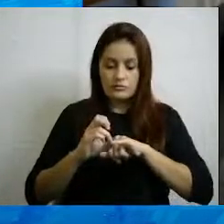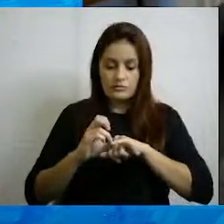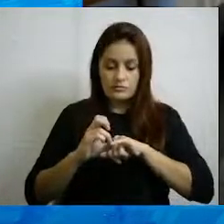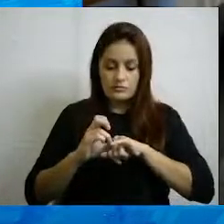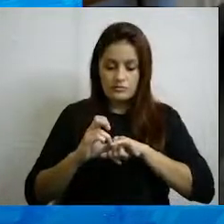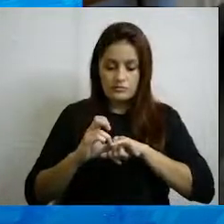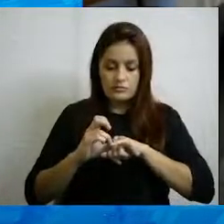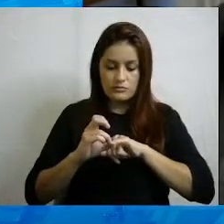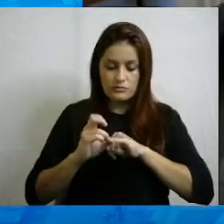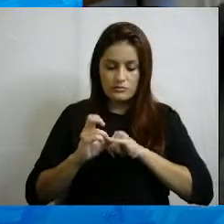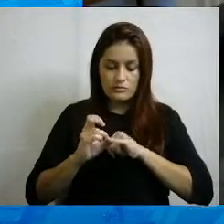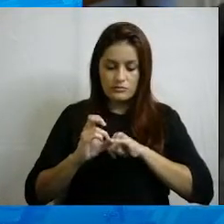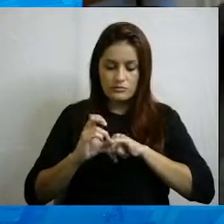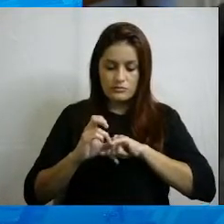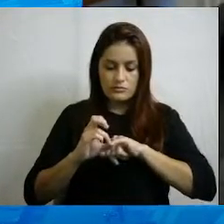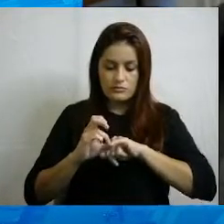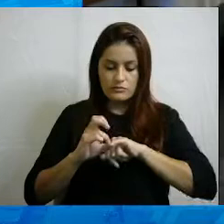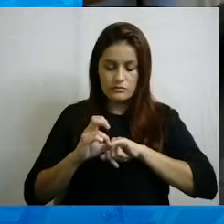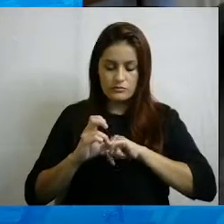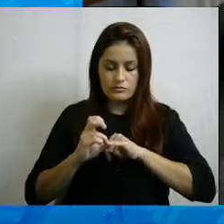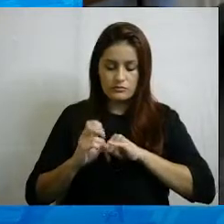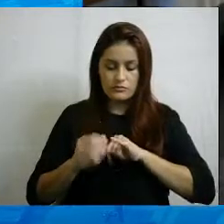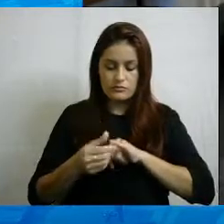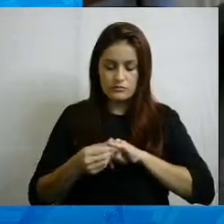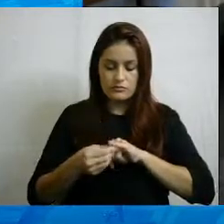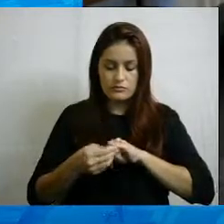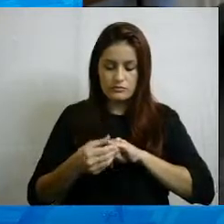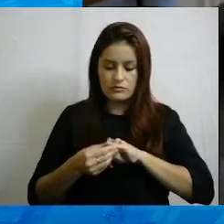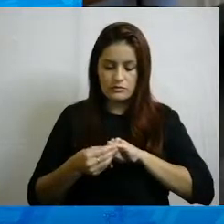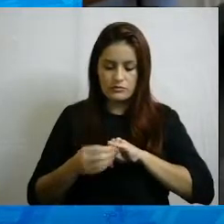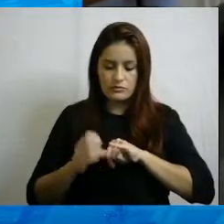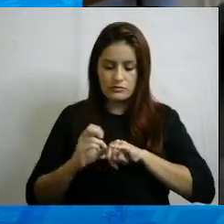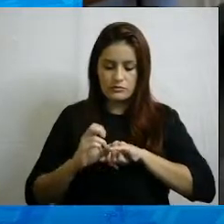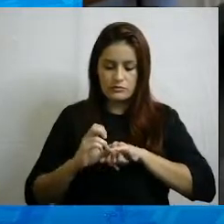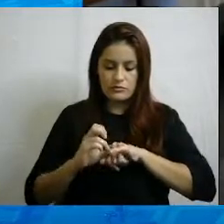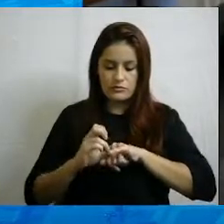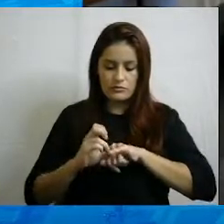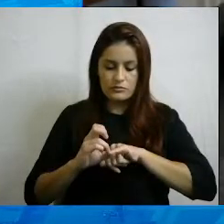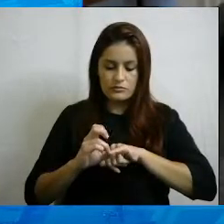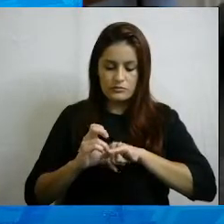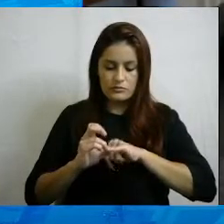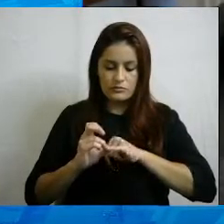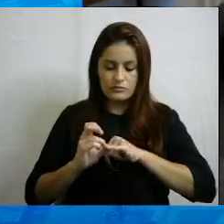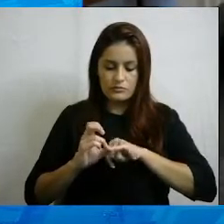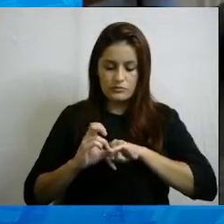incorporar algún elemento. Gracias, alcaldesa, por la palabra.